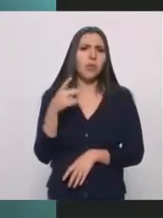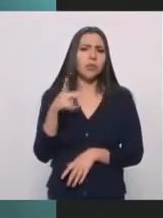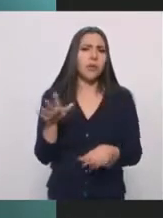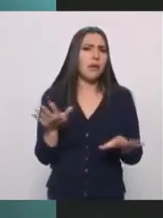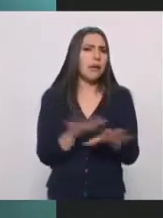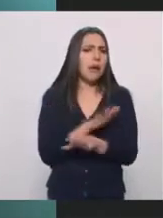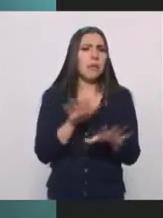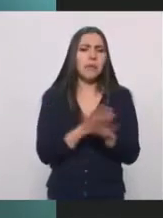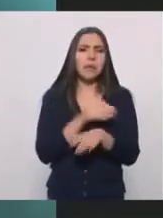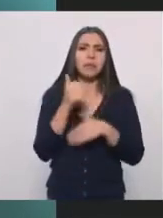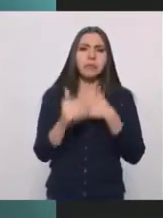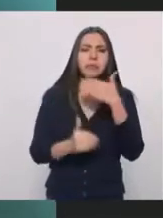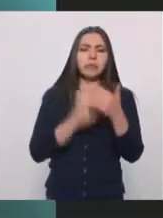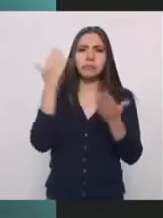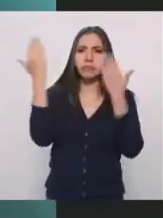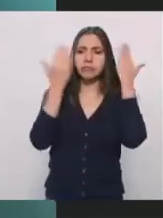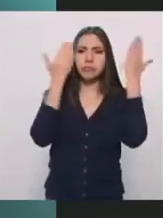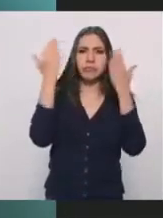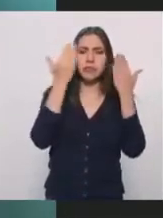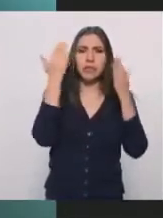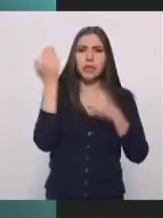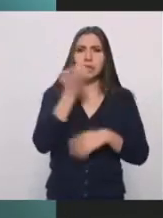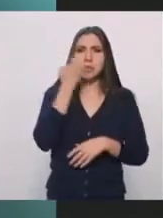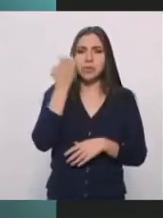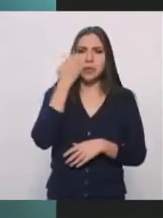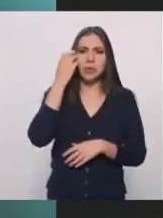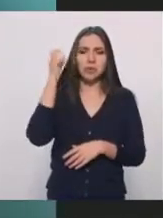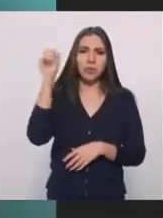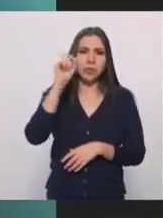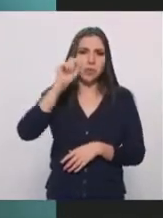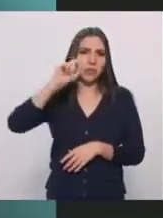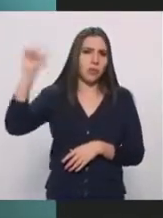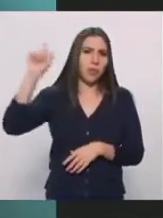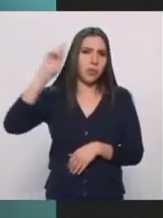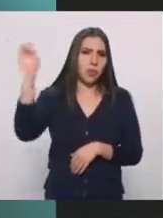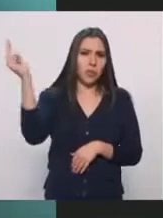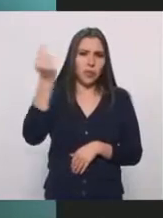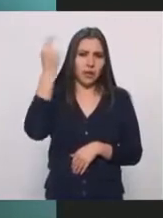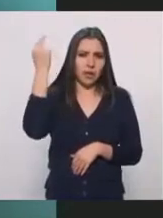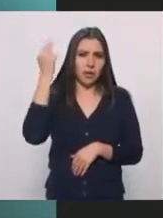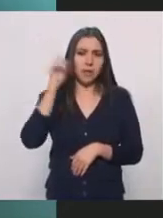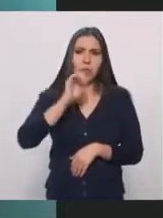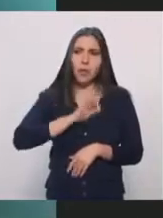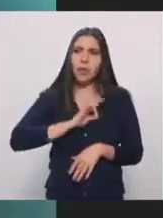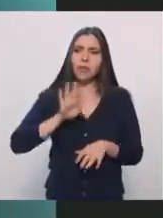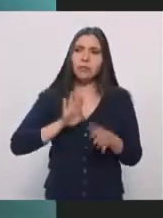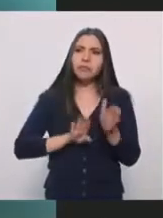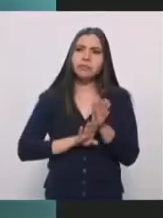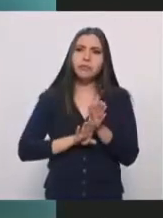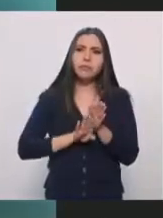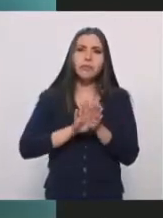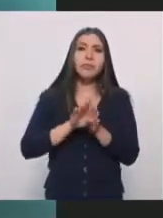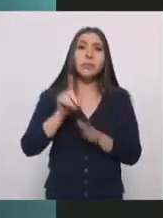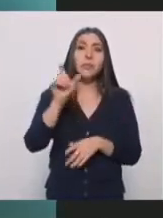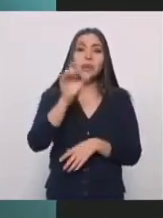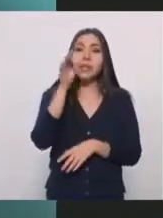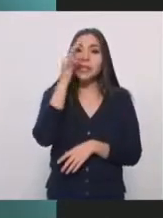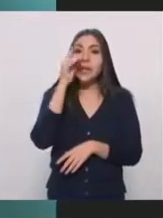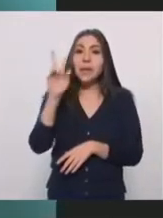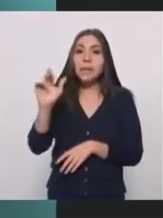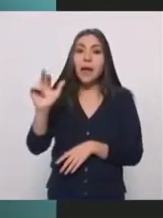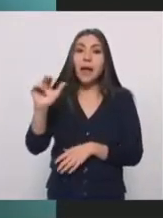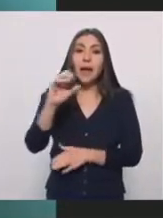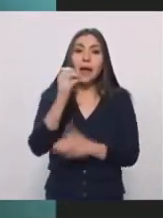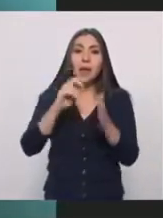carrera profesional, pero llega un punto, sobre todo en la edad universitaria, por poner un ejemplo, y que van a concluir la carrera y